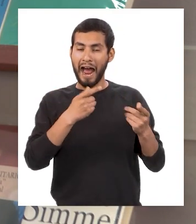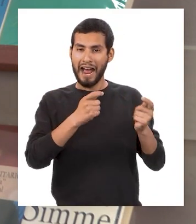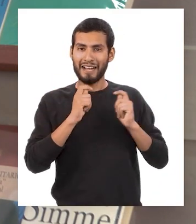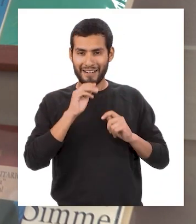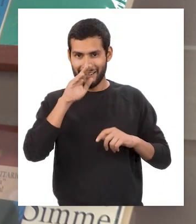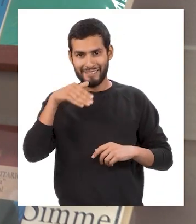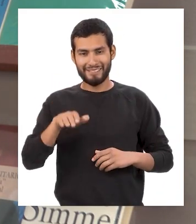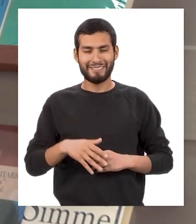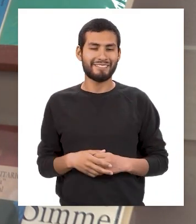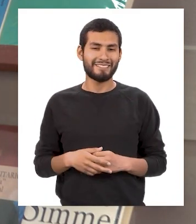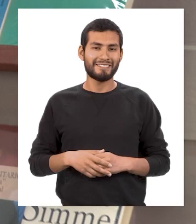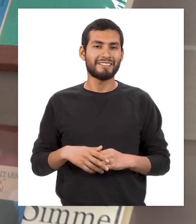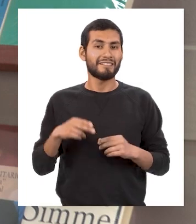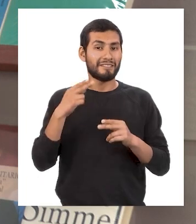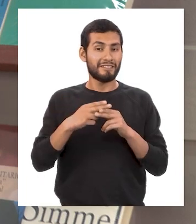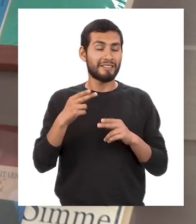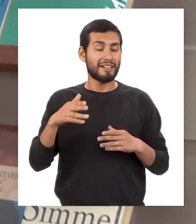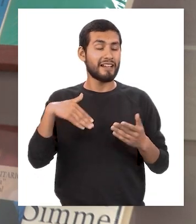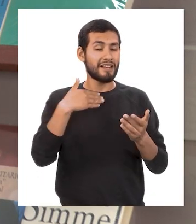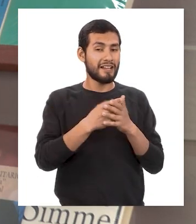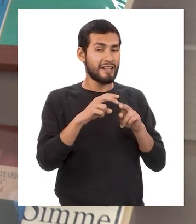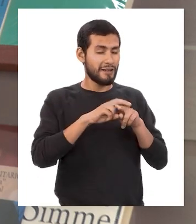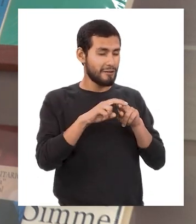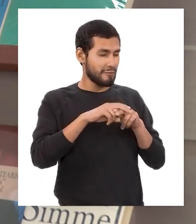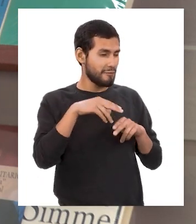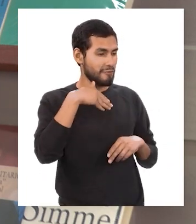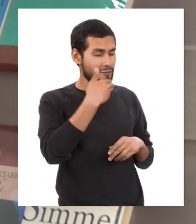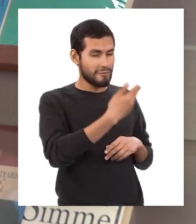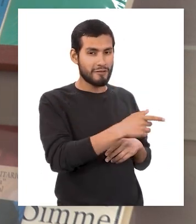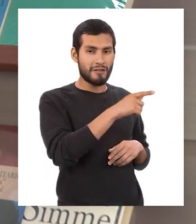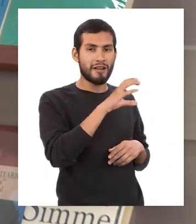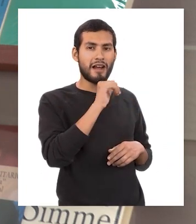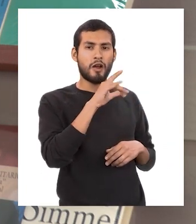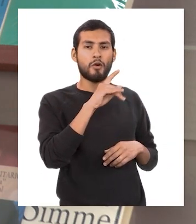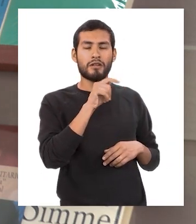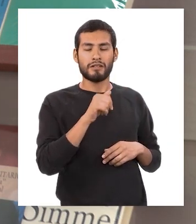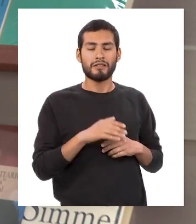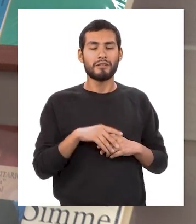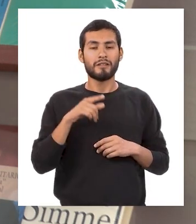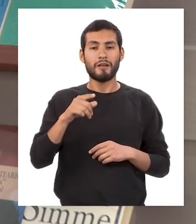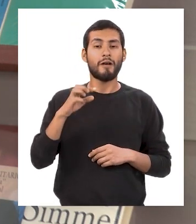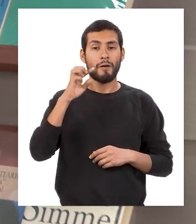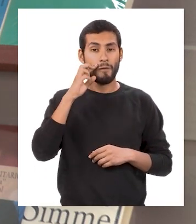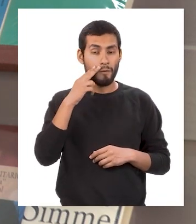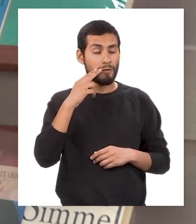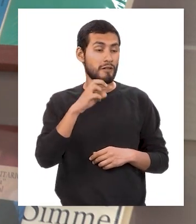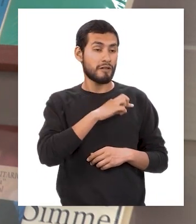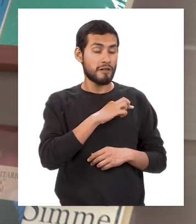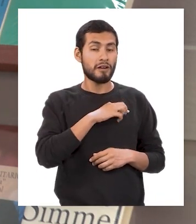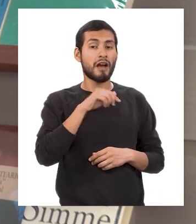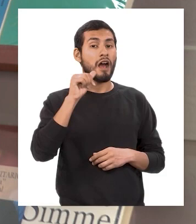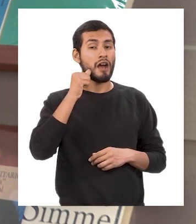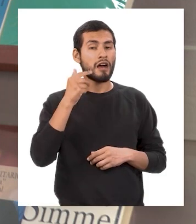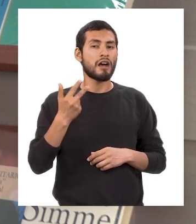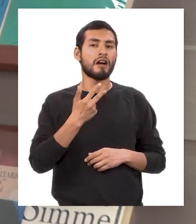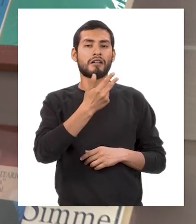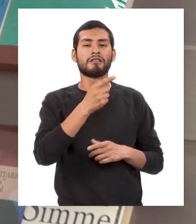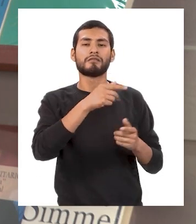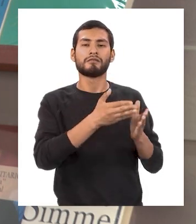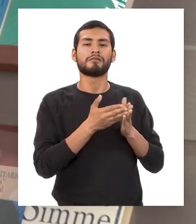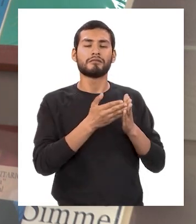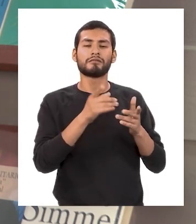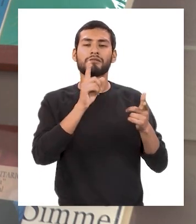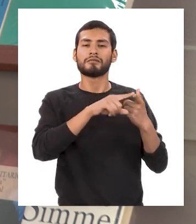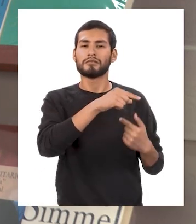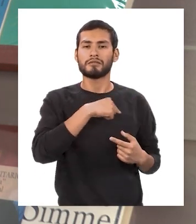emoción. Pronto llegaron a Calcuta. Esta vez, Fogg, Passepartout y Aude enrumbaron en un barco